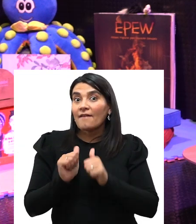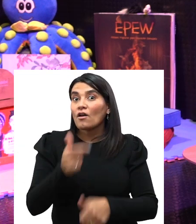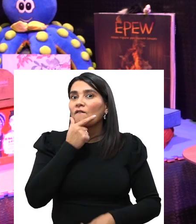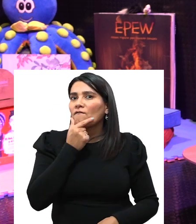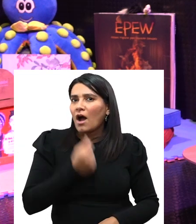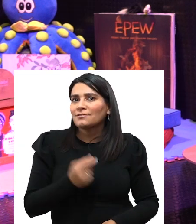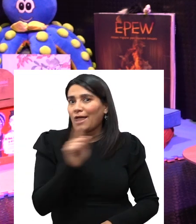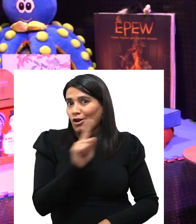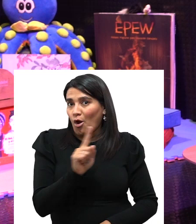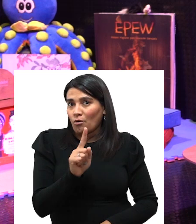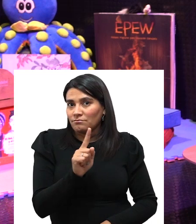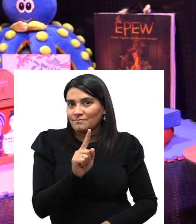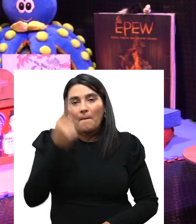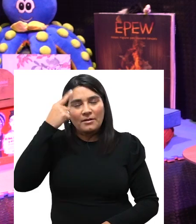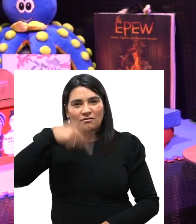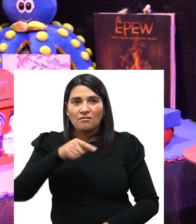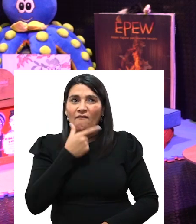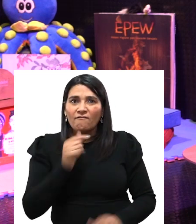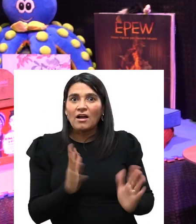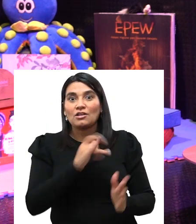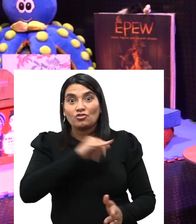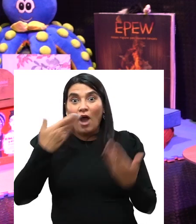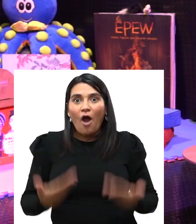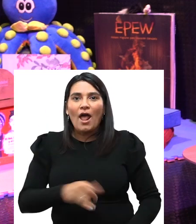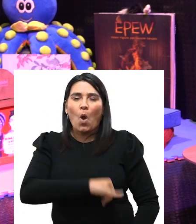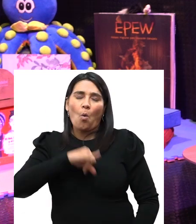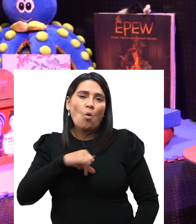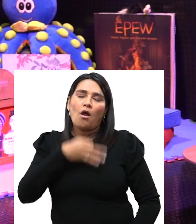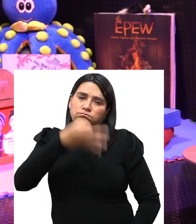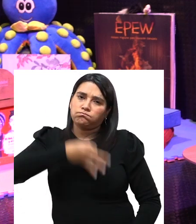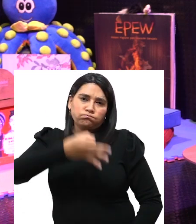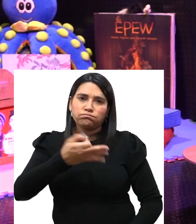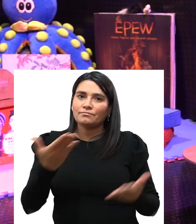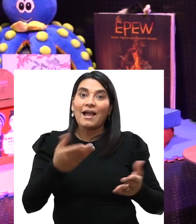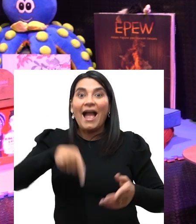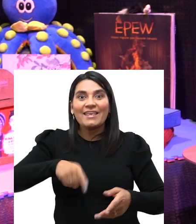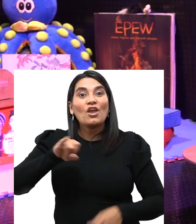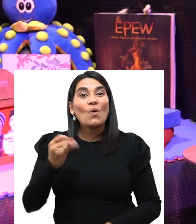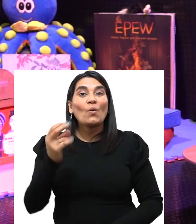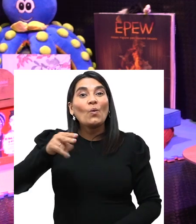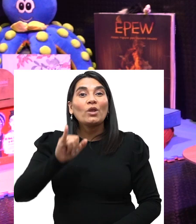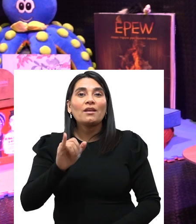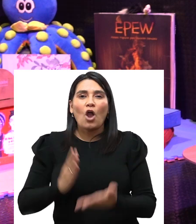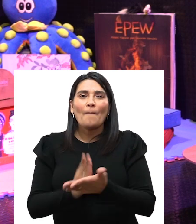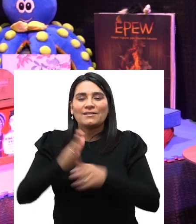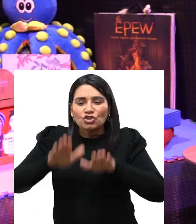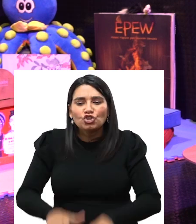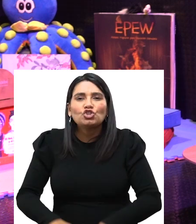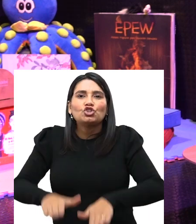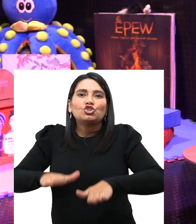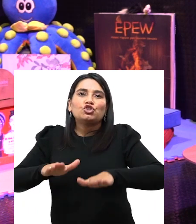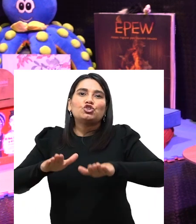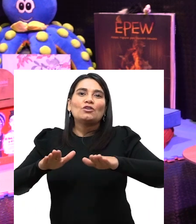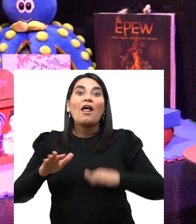lo fuera no podríamos afirmar con tanto orgullo que hoy en la Junji construimos desde la niñez el presente de